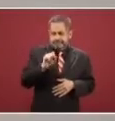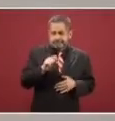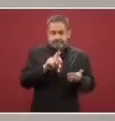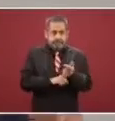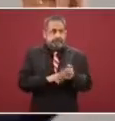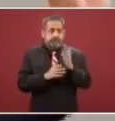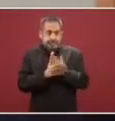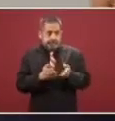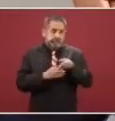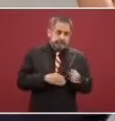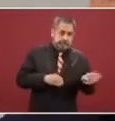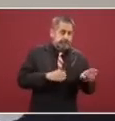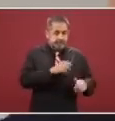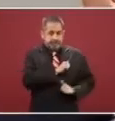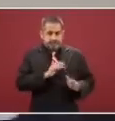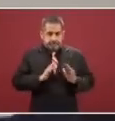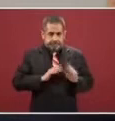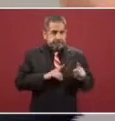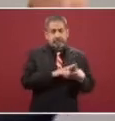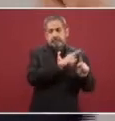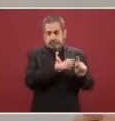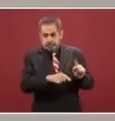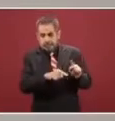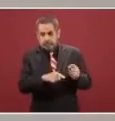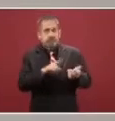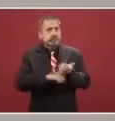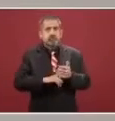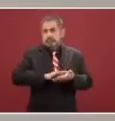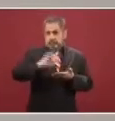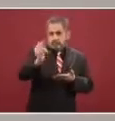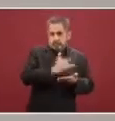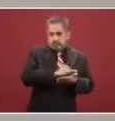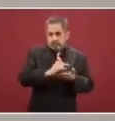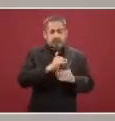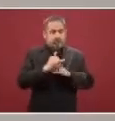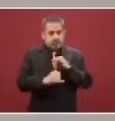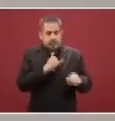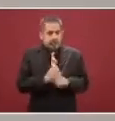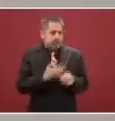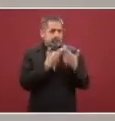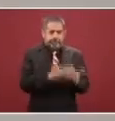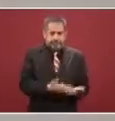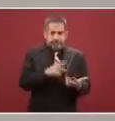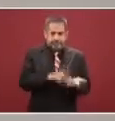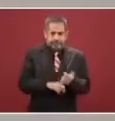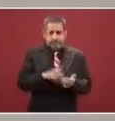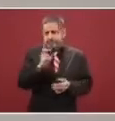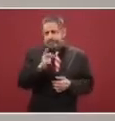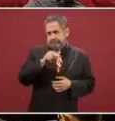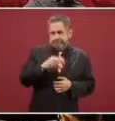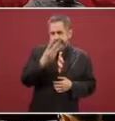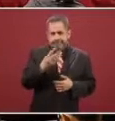que atender y tiene que tener una reserva estratégica para realizar operaciones de ayuda internacional o de plan de N3 en auxilio a la